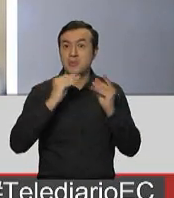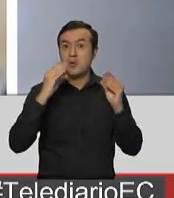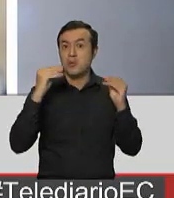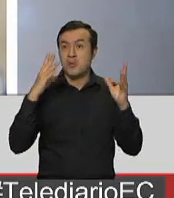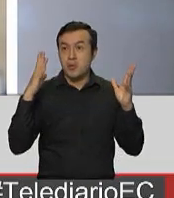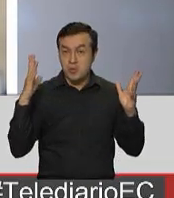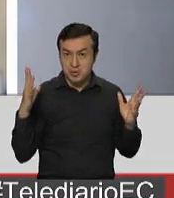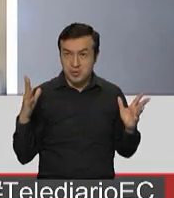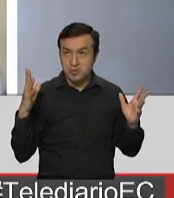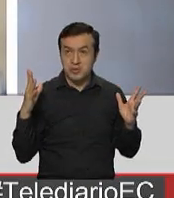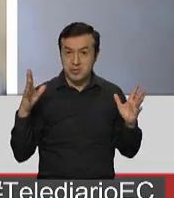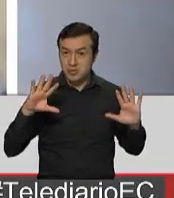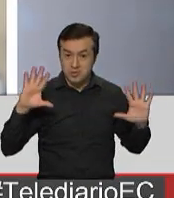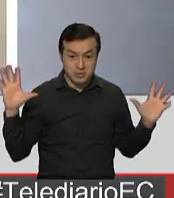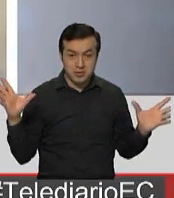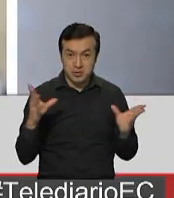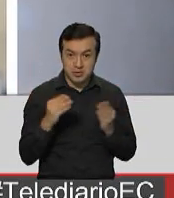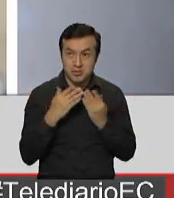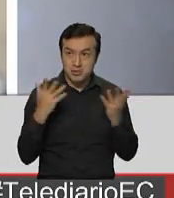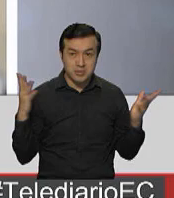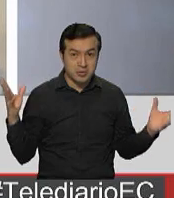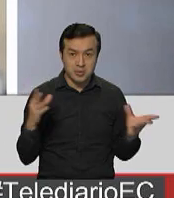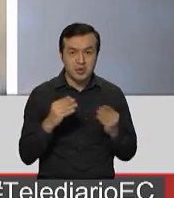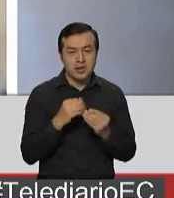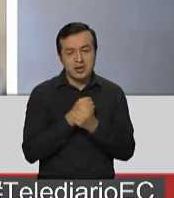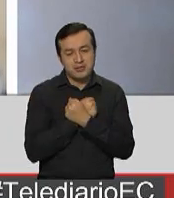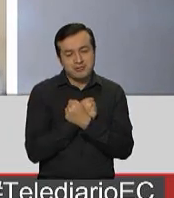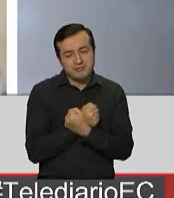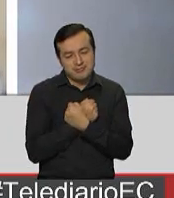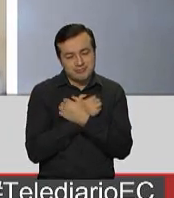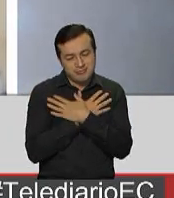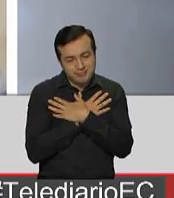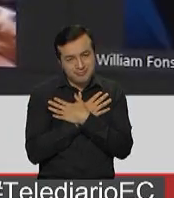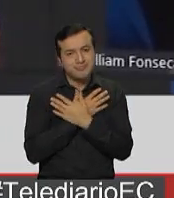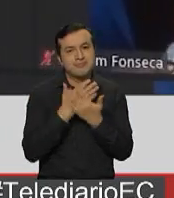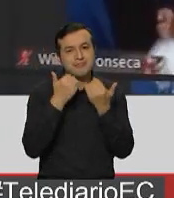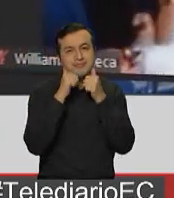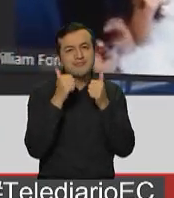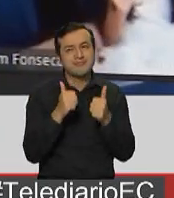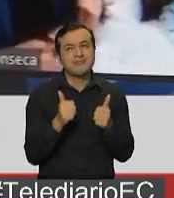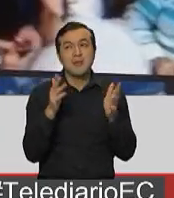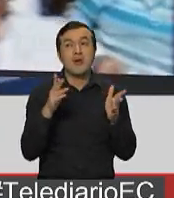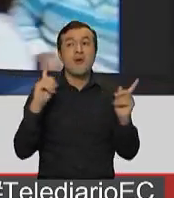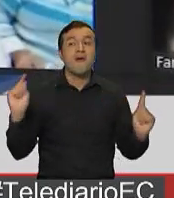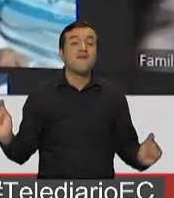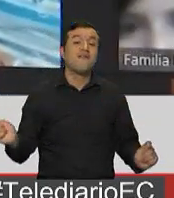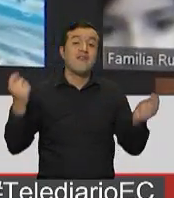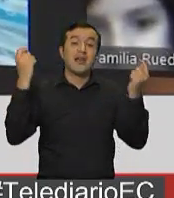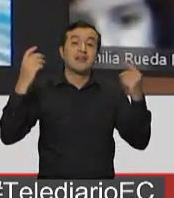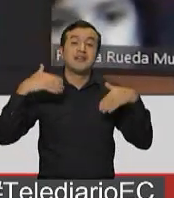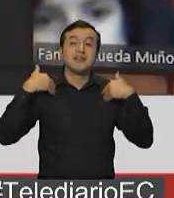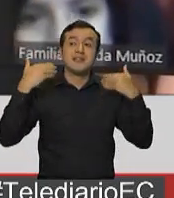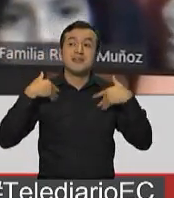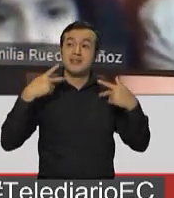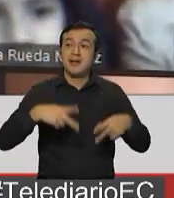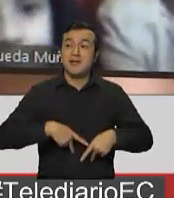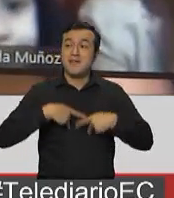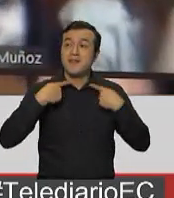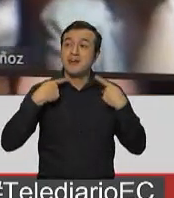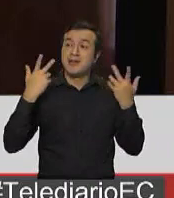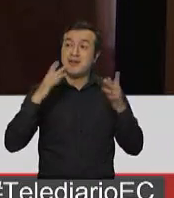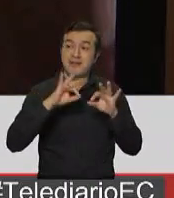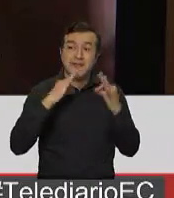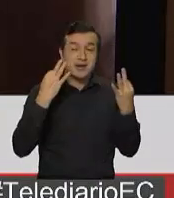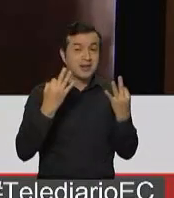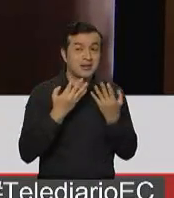pero de seguro aquí no. Aquí cuenta todo el amor y cariño que le tenemos a nuestra abuela. Una fiesta y celebración por la vida, por la